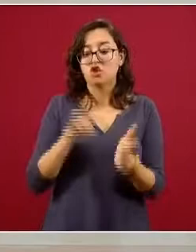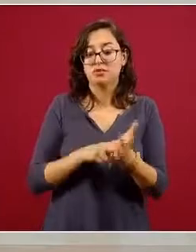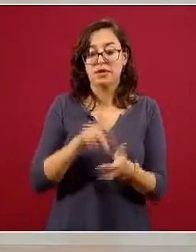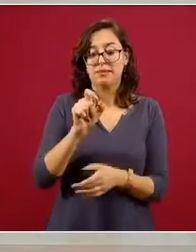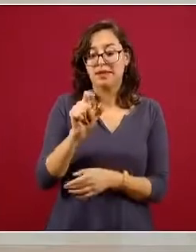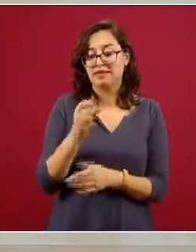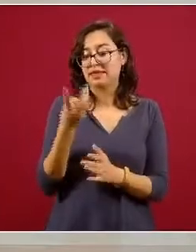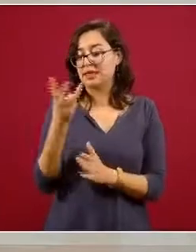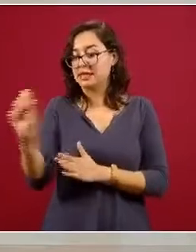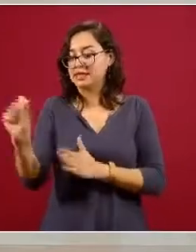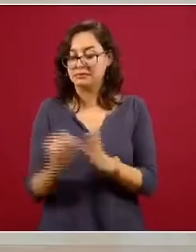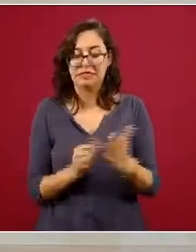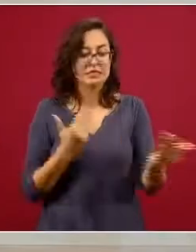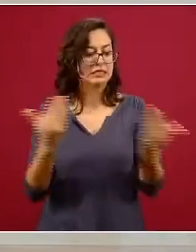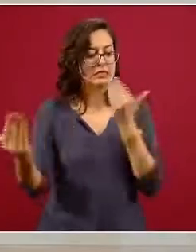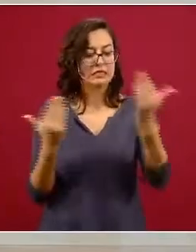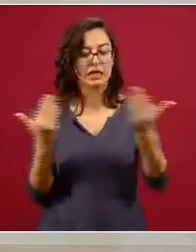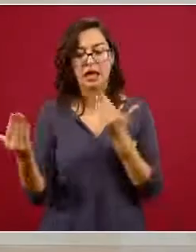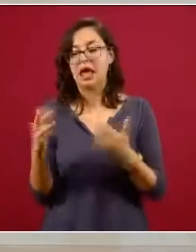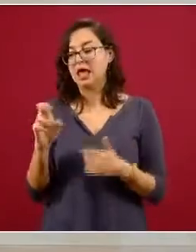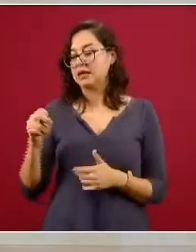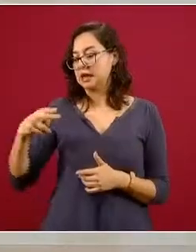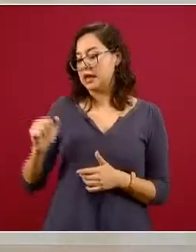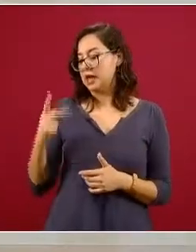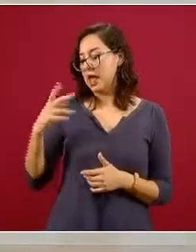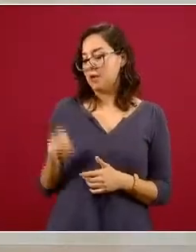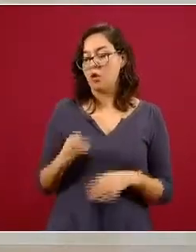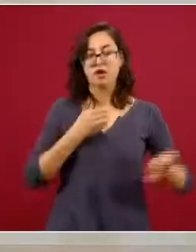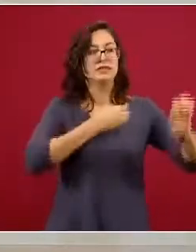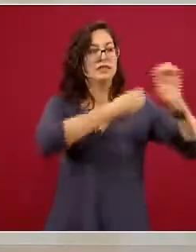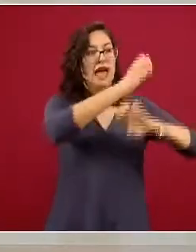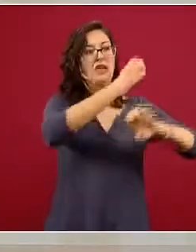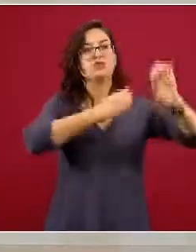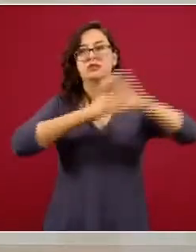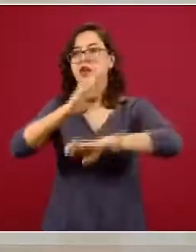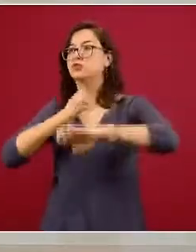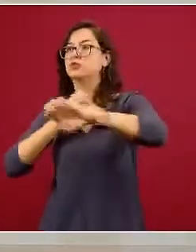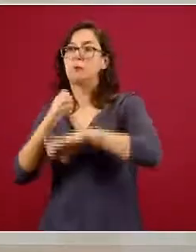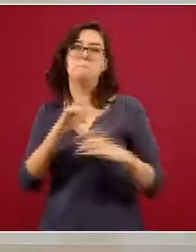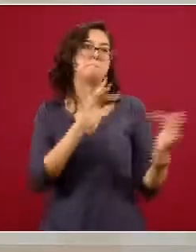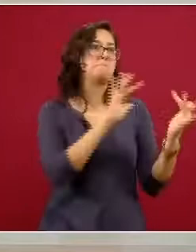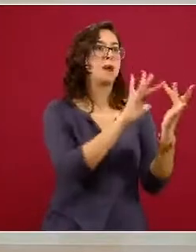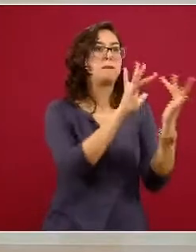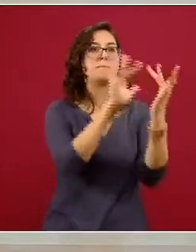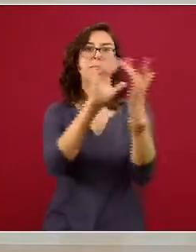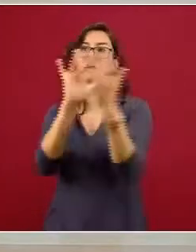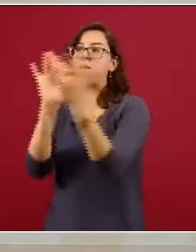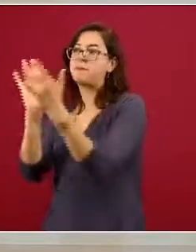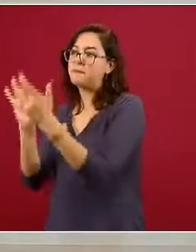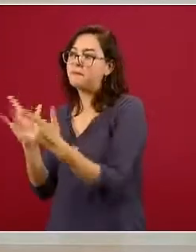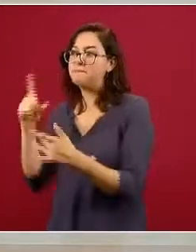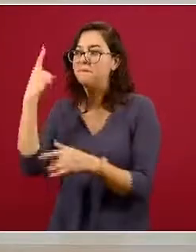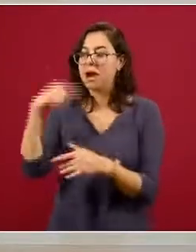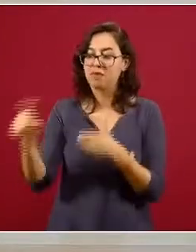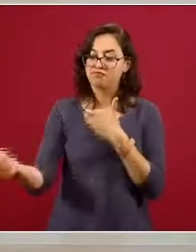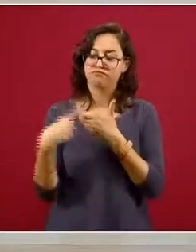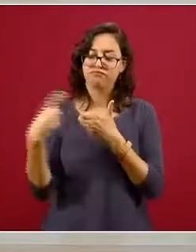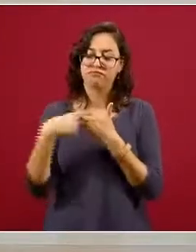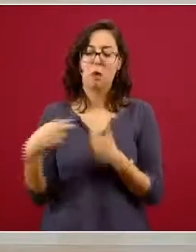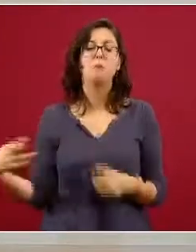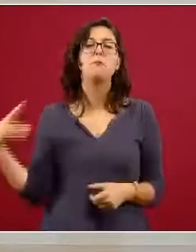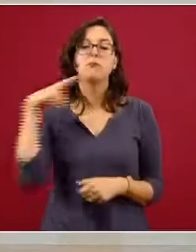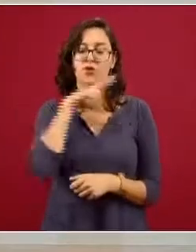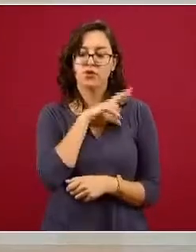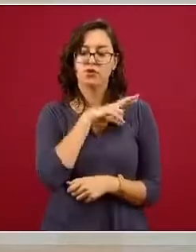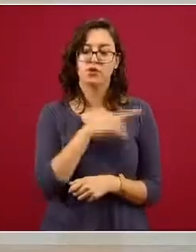2020 y RENAPO ha estado trabajando con cada una de las entidades federativas para tratar de incorporarlos lo antes posible y yo espero que